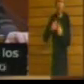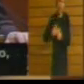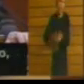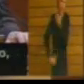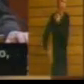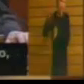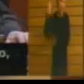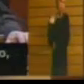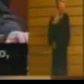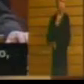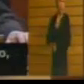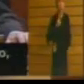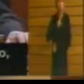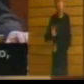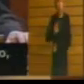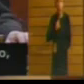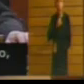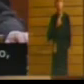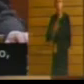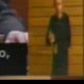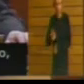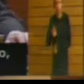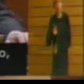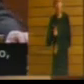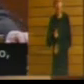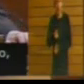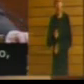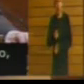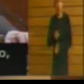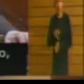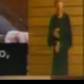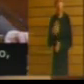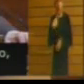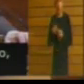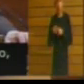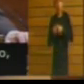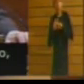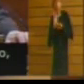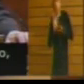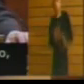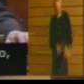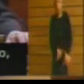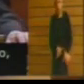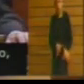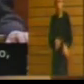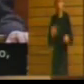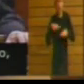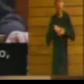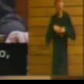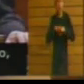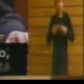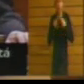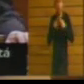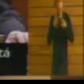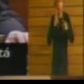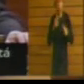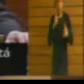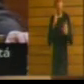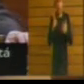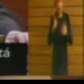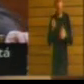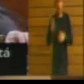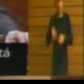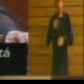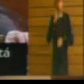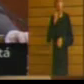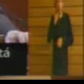incluso del año 2012-2013. Ahí está la dejadez. Como se ha visto también en las redes sociales, en